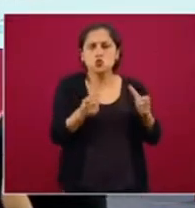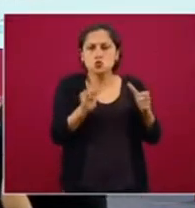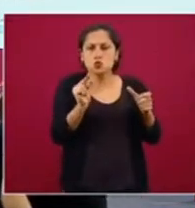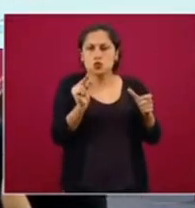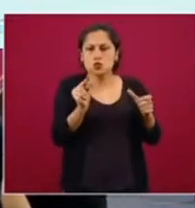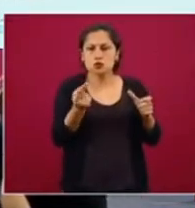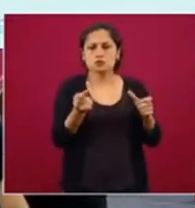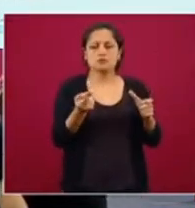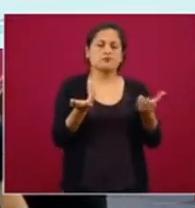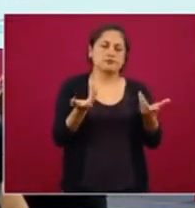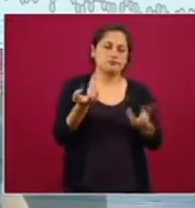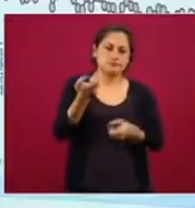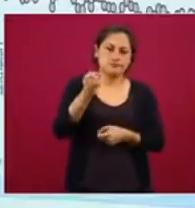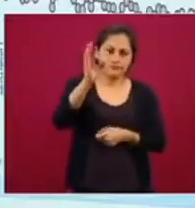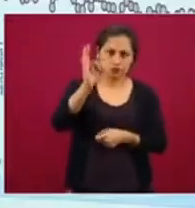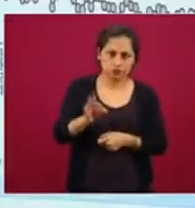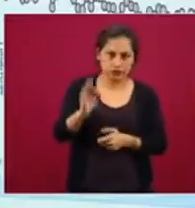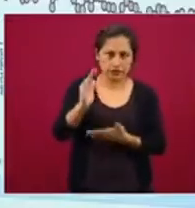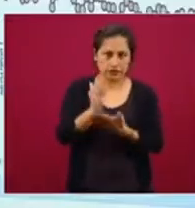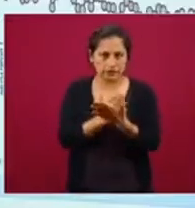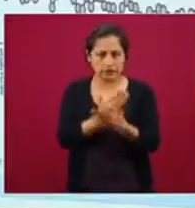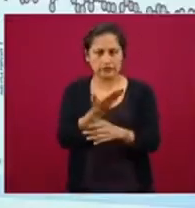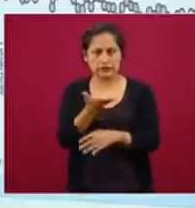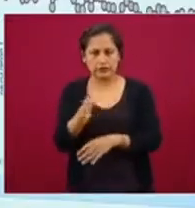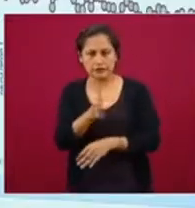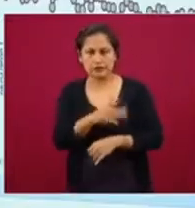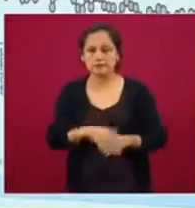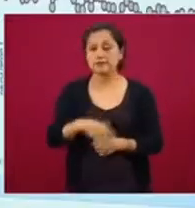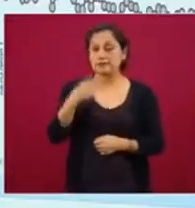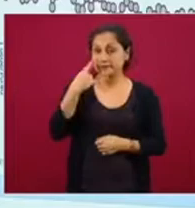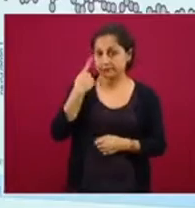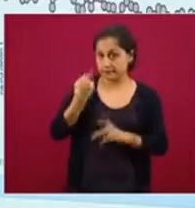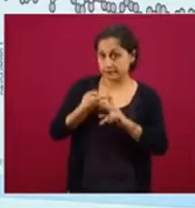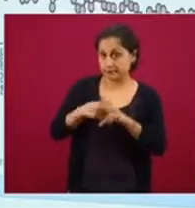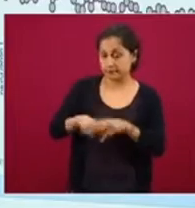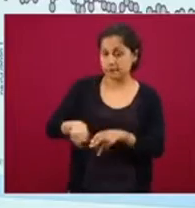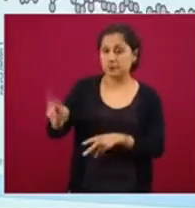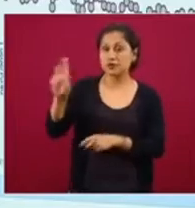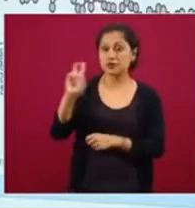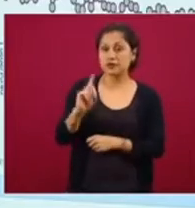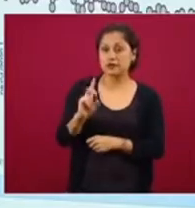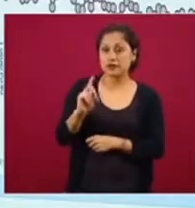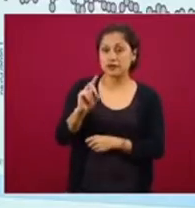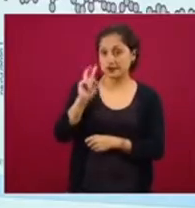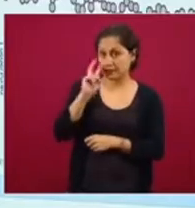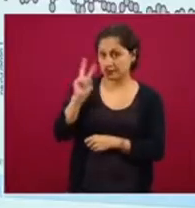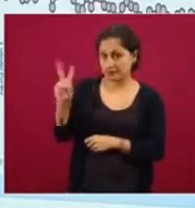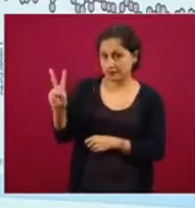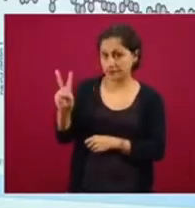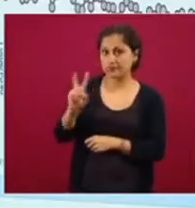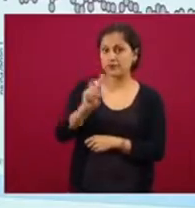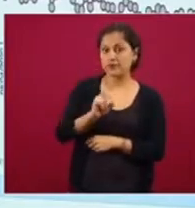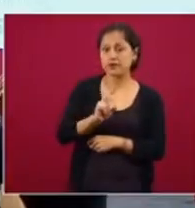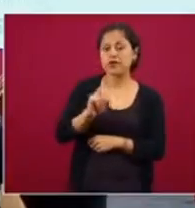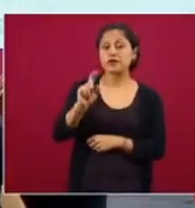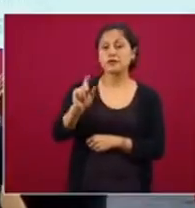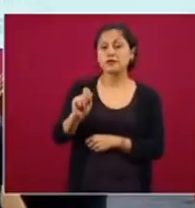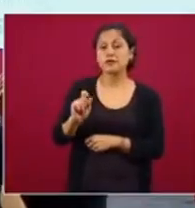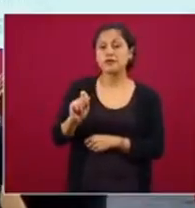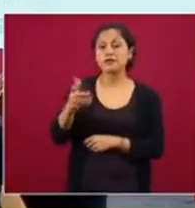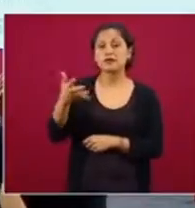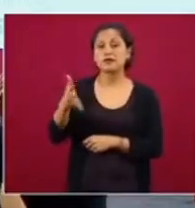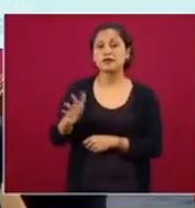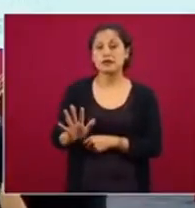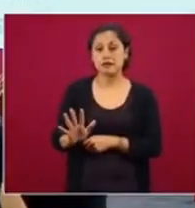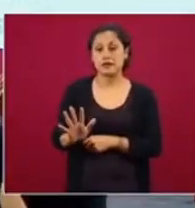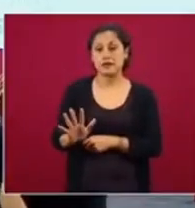Y luego empezamos a ver que en promedio fue 30, aquí en promedio era 20, aquí en promedio era 10,